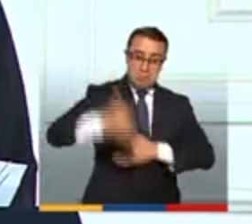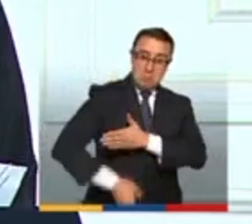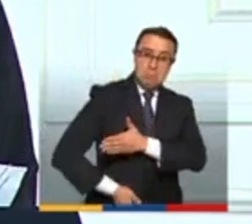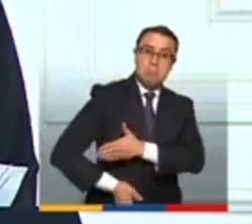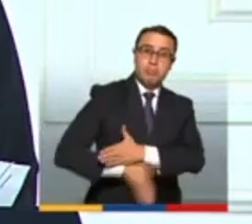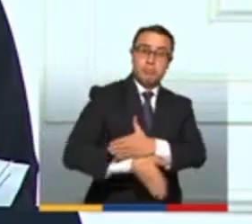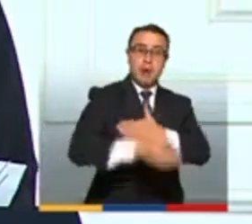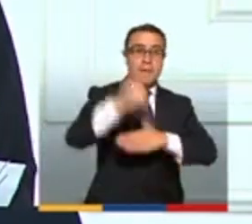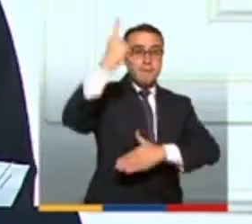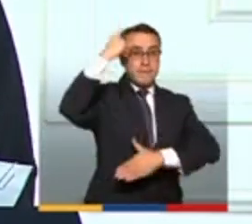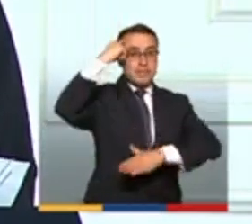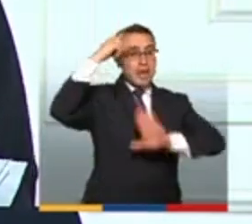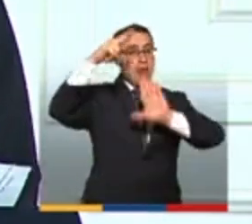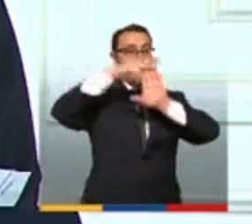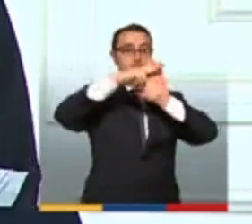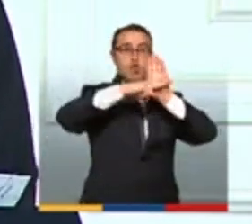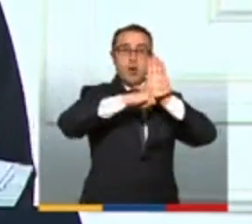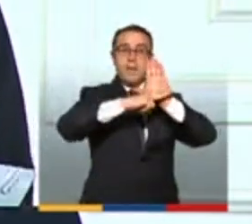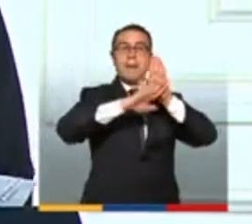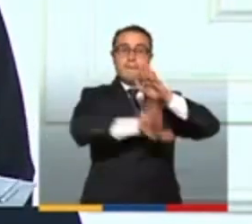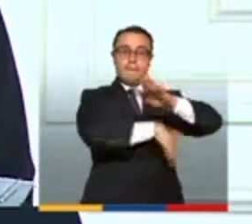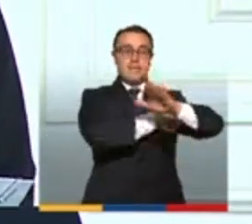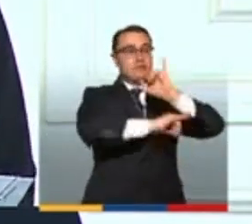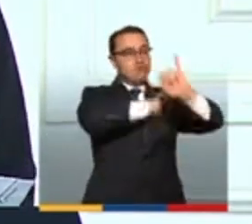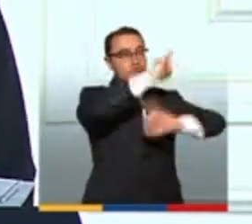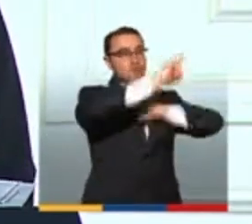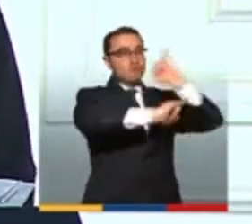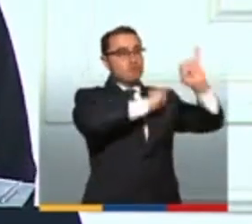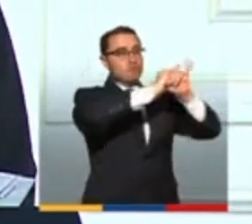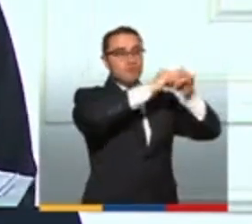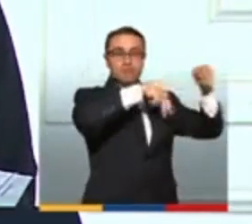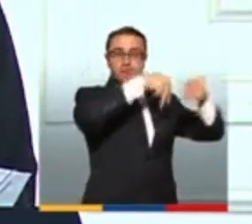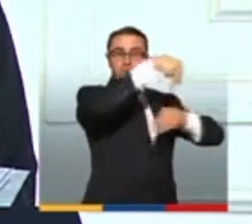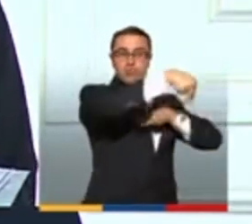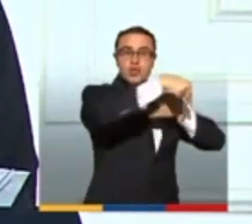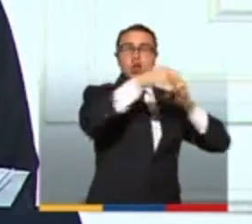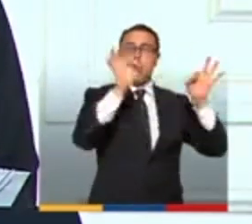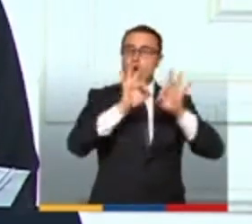como política ni de la Cancillería ni migración.